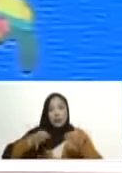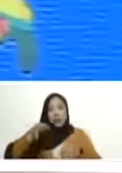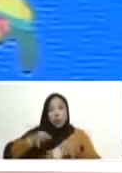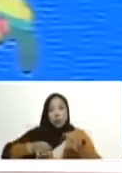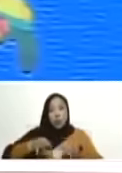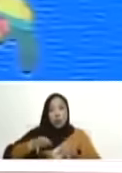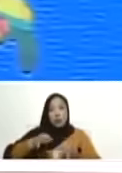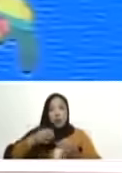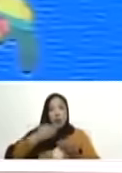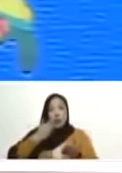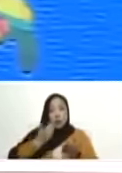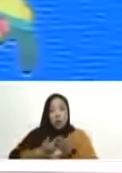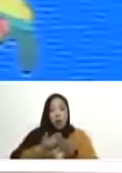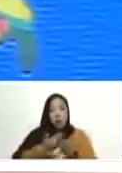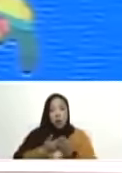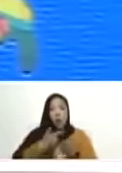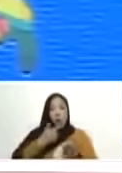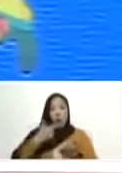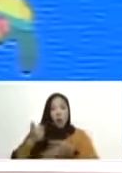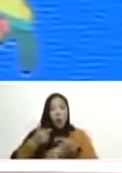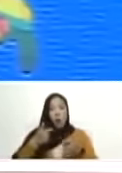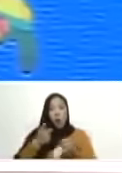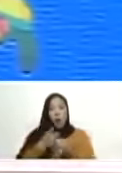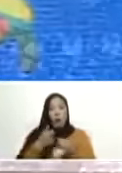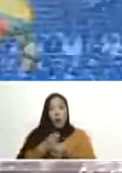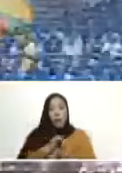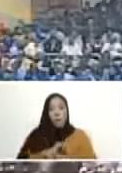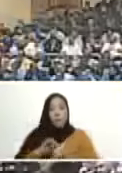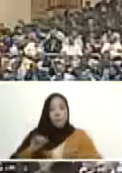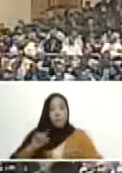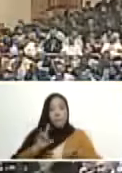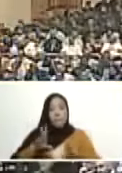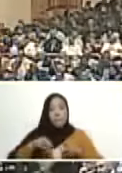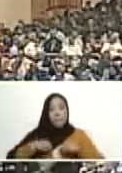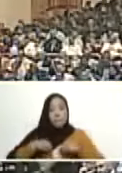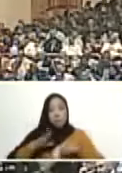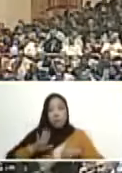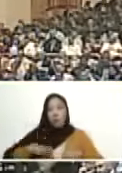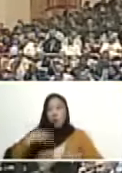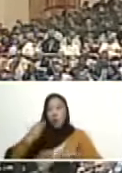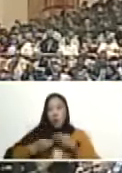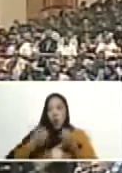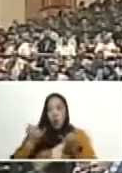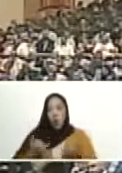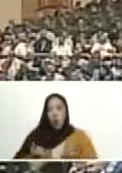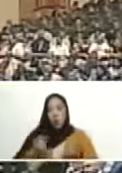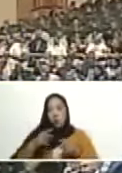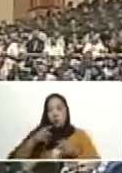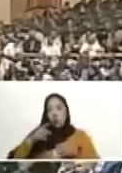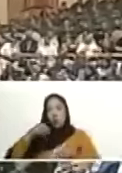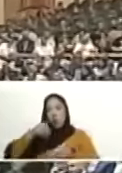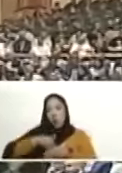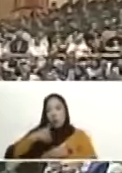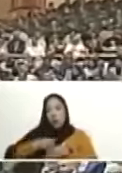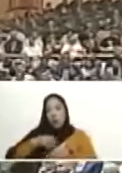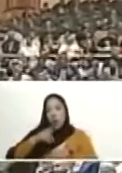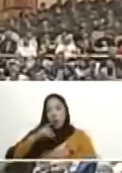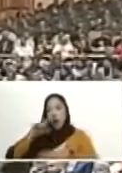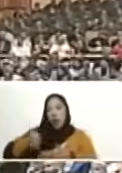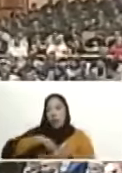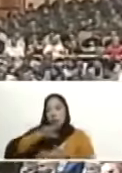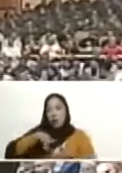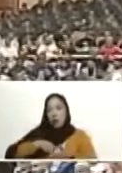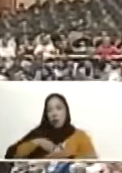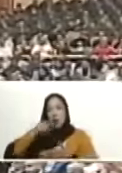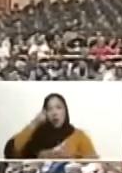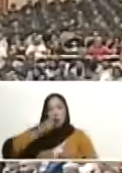ser sometidas a referendo consultivo. ¿Y qué puede ser de mayor trascendencia nacional que